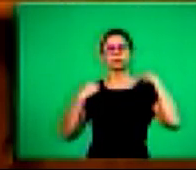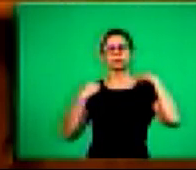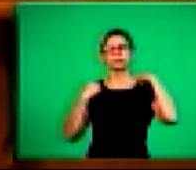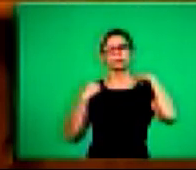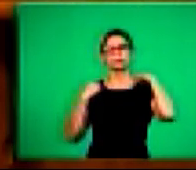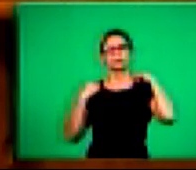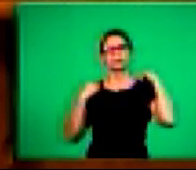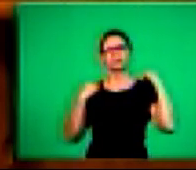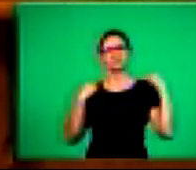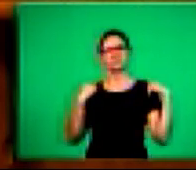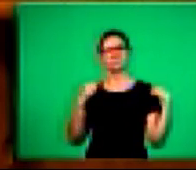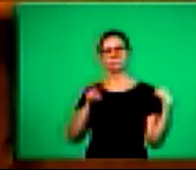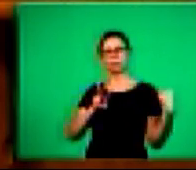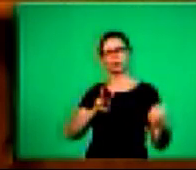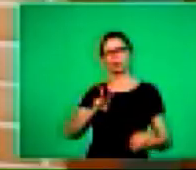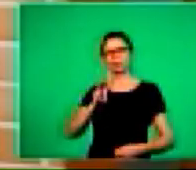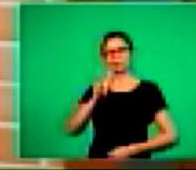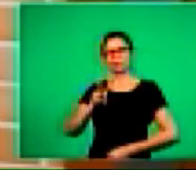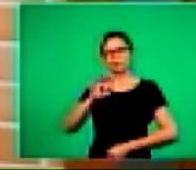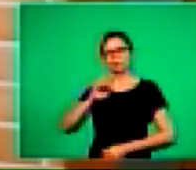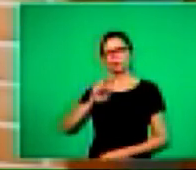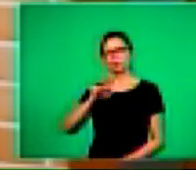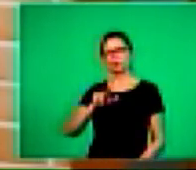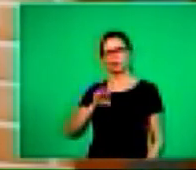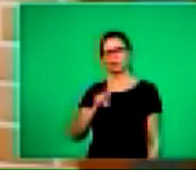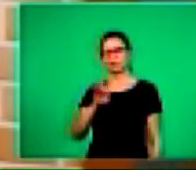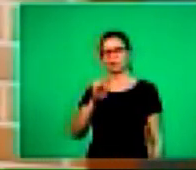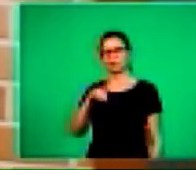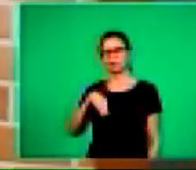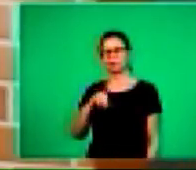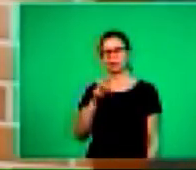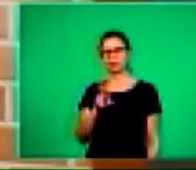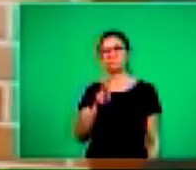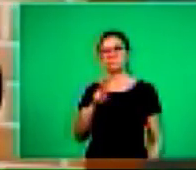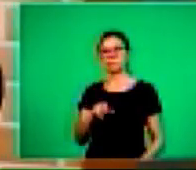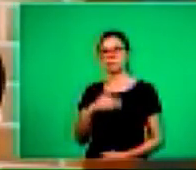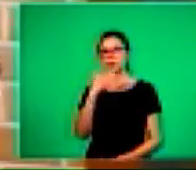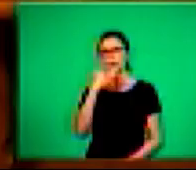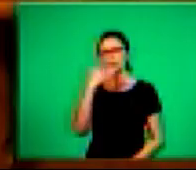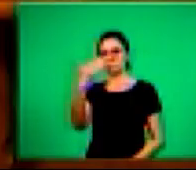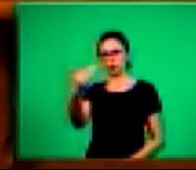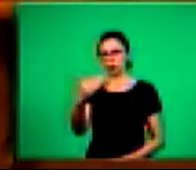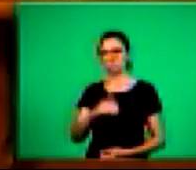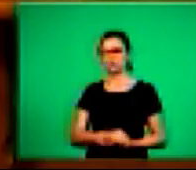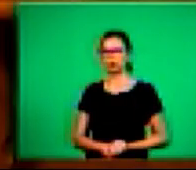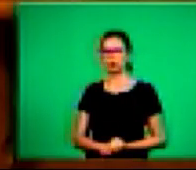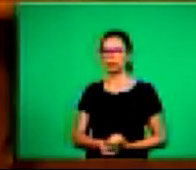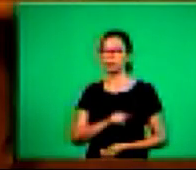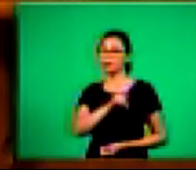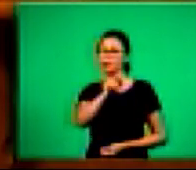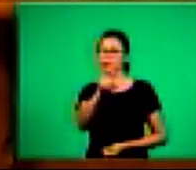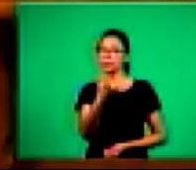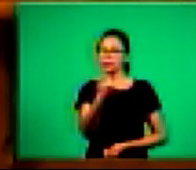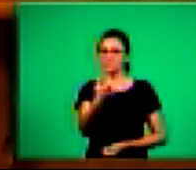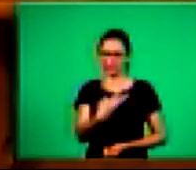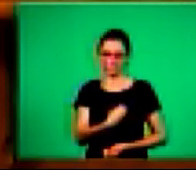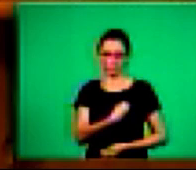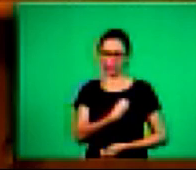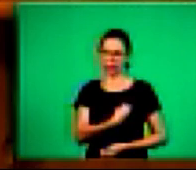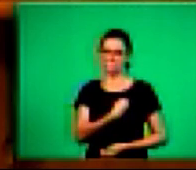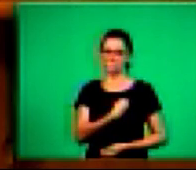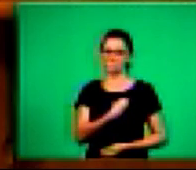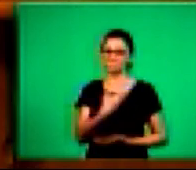pastor un pastor de llamas un pedido yo lo voy a responder ahora es un pedido él me pidió que quería una participación